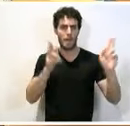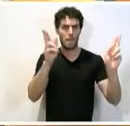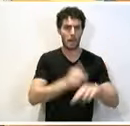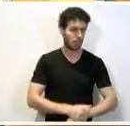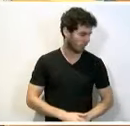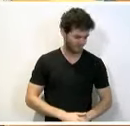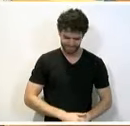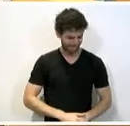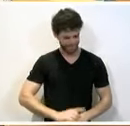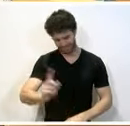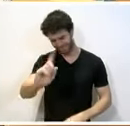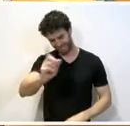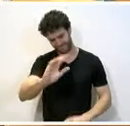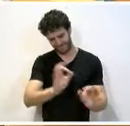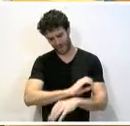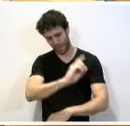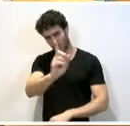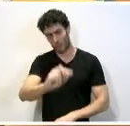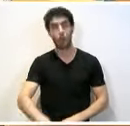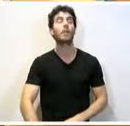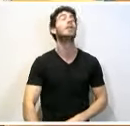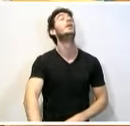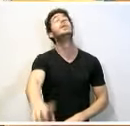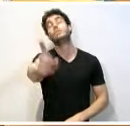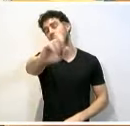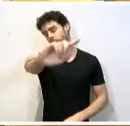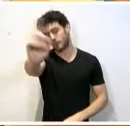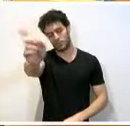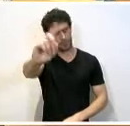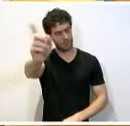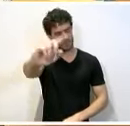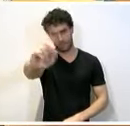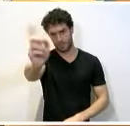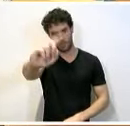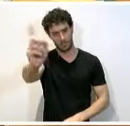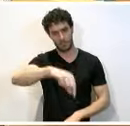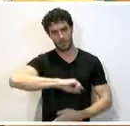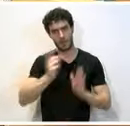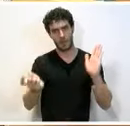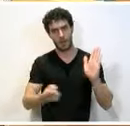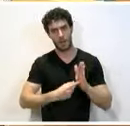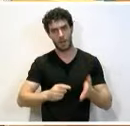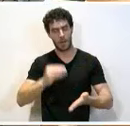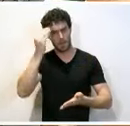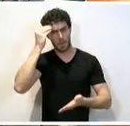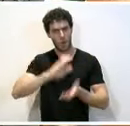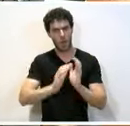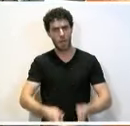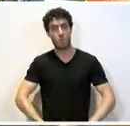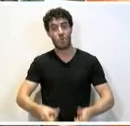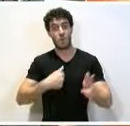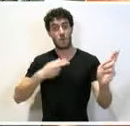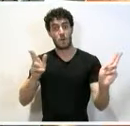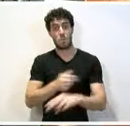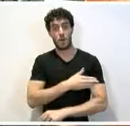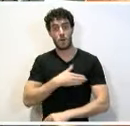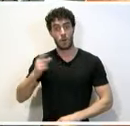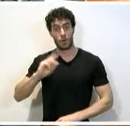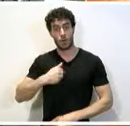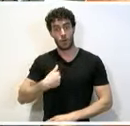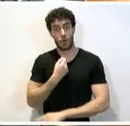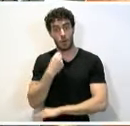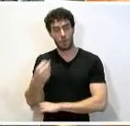yo no derogo leyes. No, yo no derogo leyes, y la ley de memoria democrática yo no he venido aquí para derogarla. Yo he venido para trabajar por la cultura, el